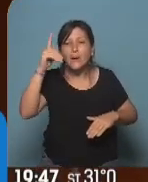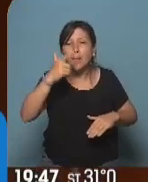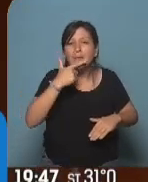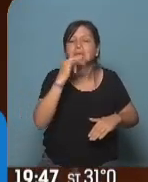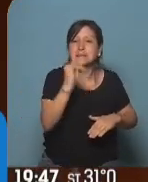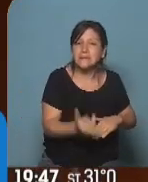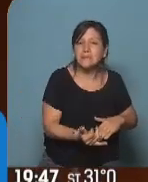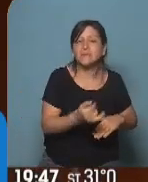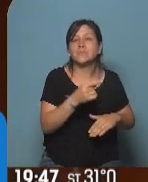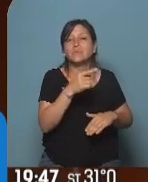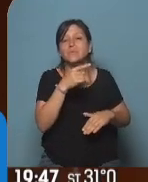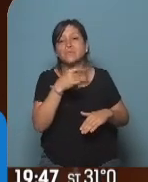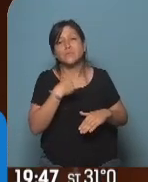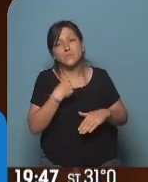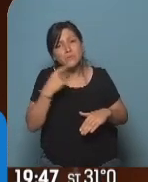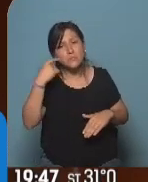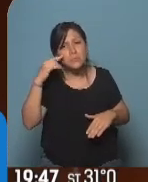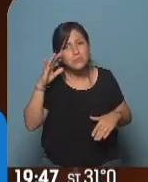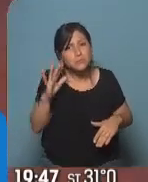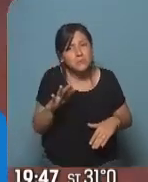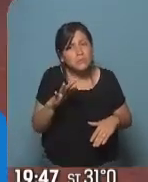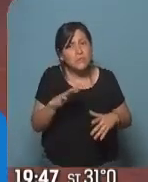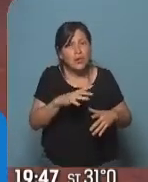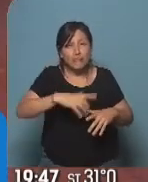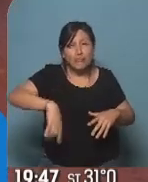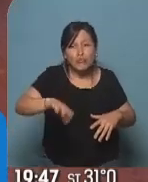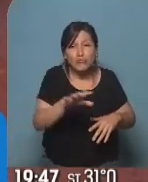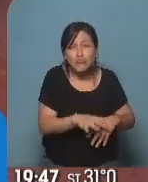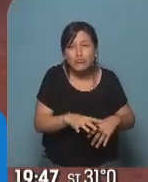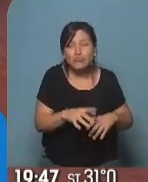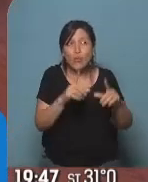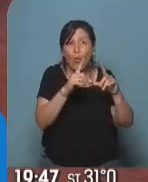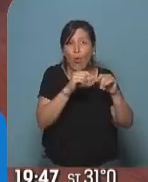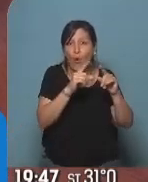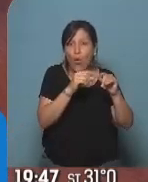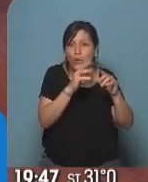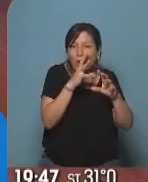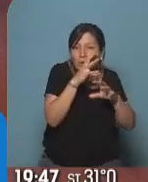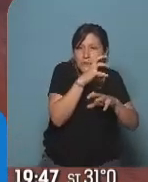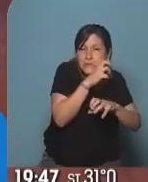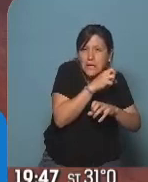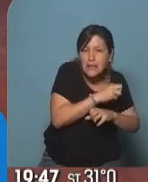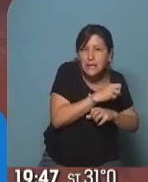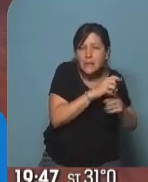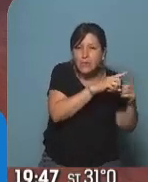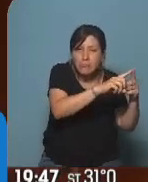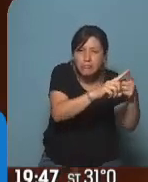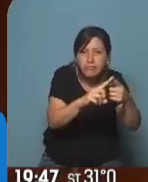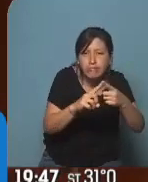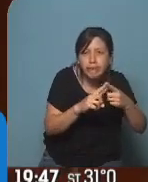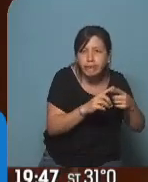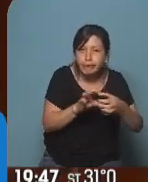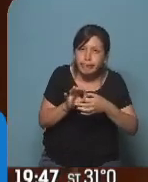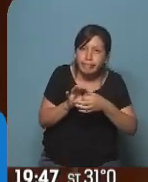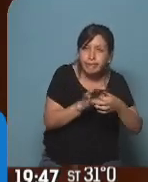es que sin duda al romperse un código de omertá a romperse un